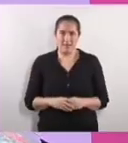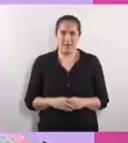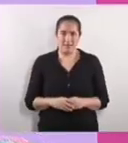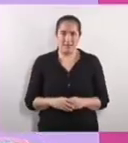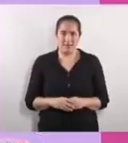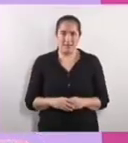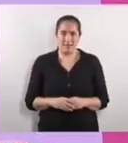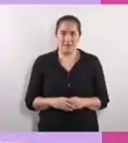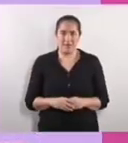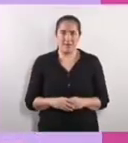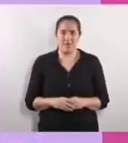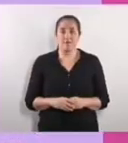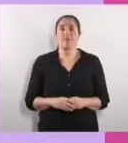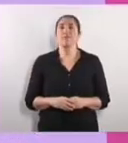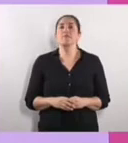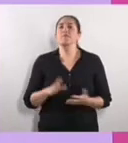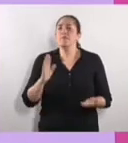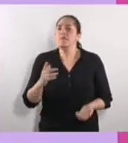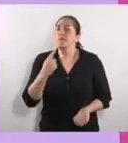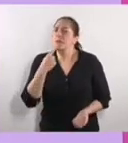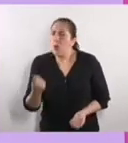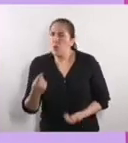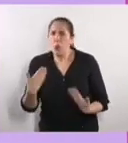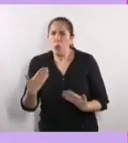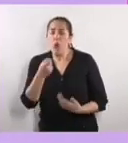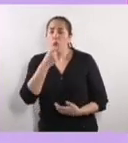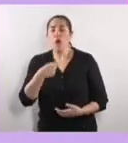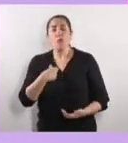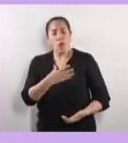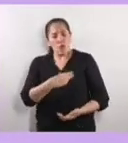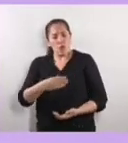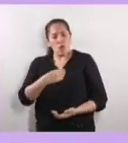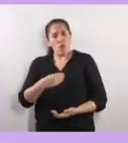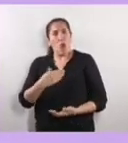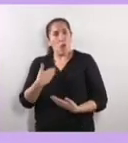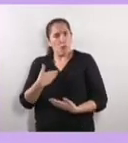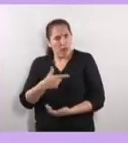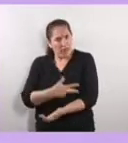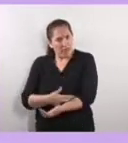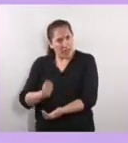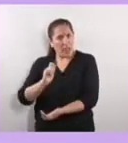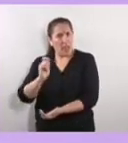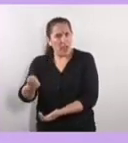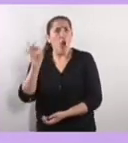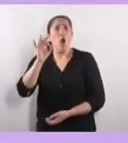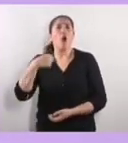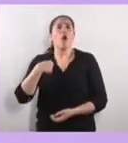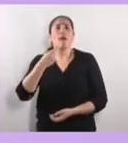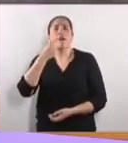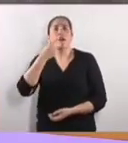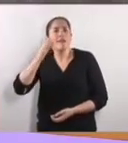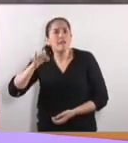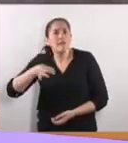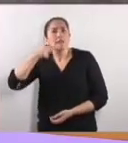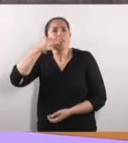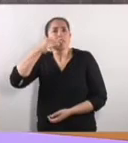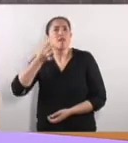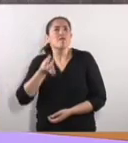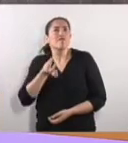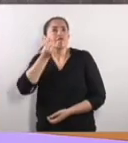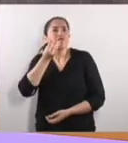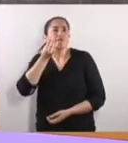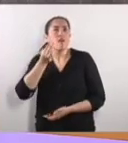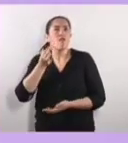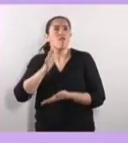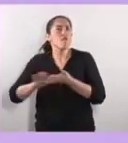Tengo algunas preguntas, Analía, por ejemplo. ¿Puedo donar sangre si estoy amamantando o si, por ejemplo, me acabo de hacer un implante dental? Bueno, diste en el